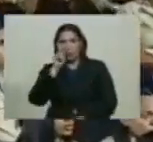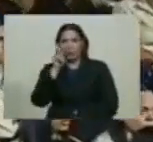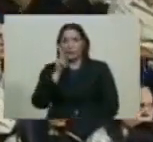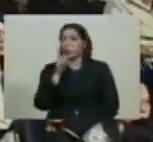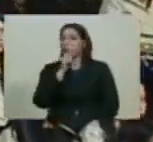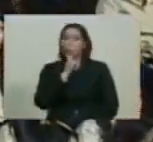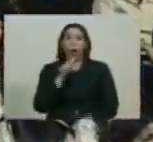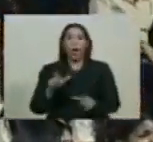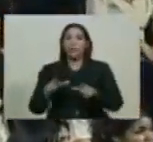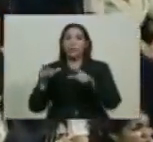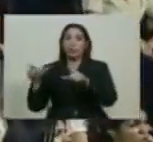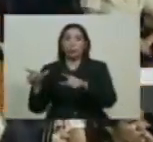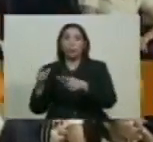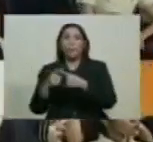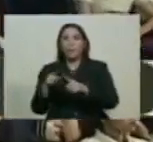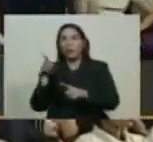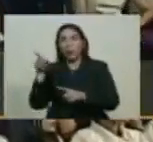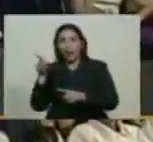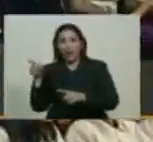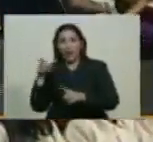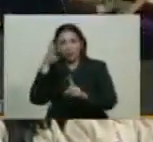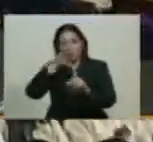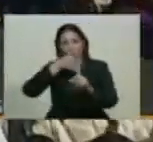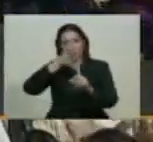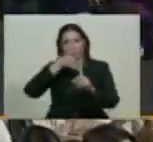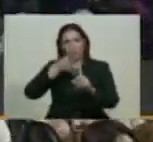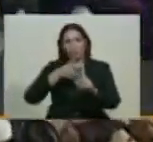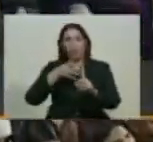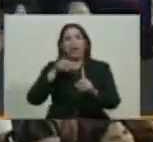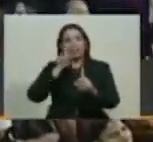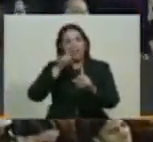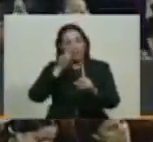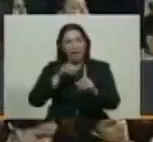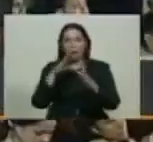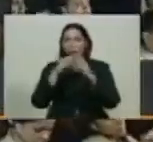pero son los que han enseñado y formado a todos estos muchachos.